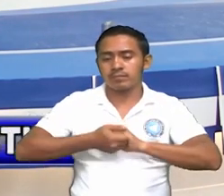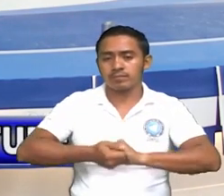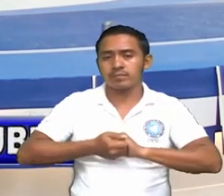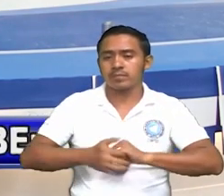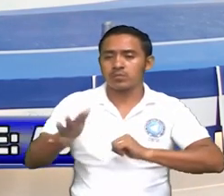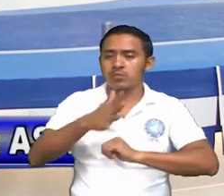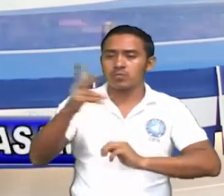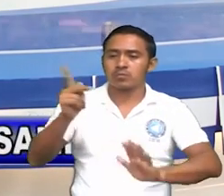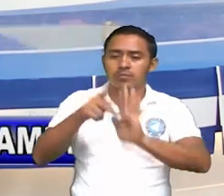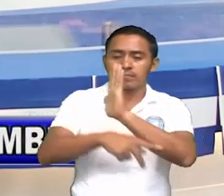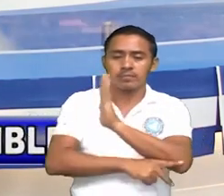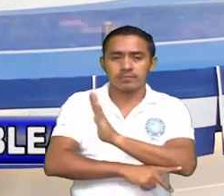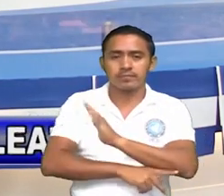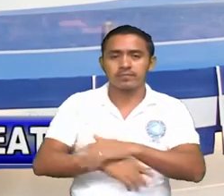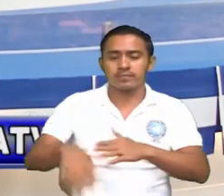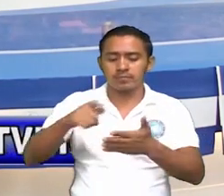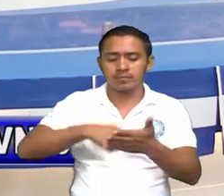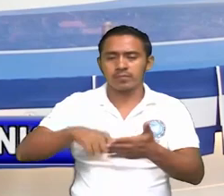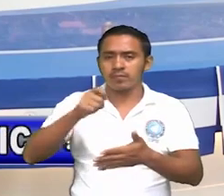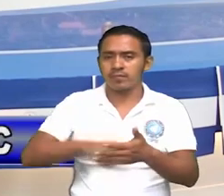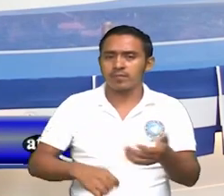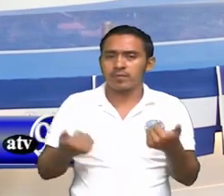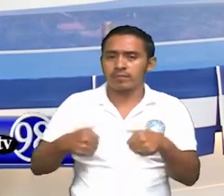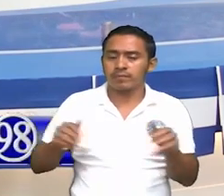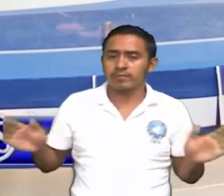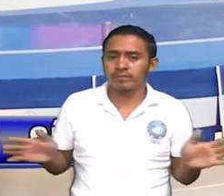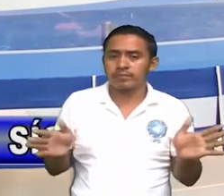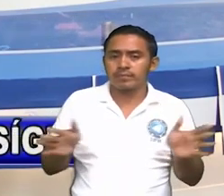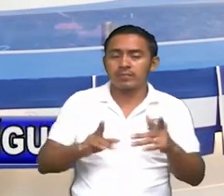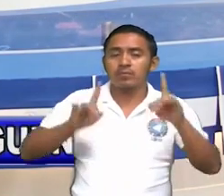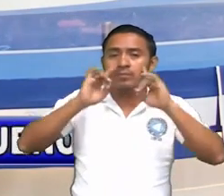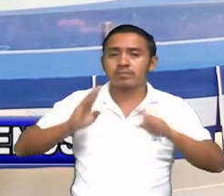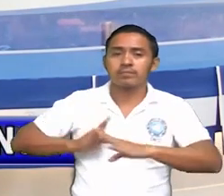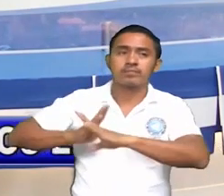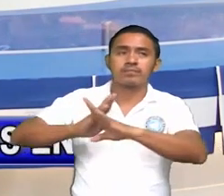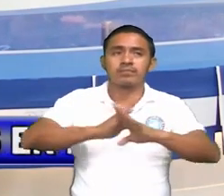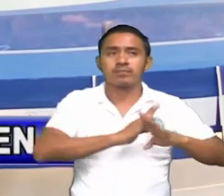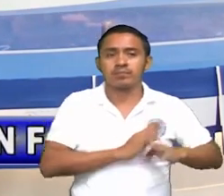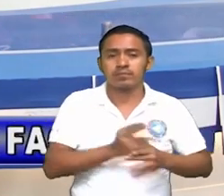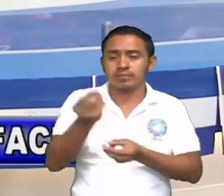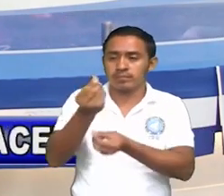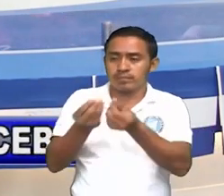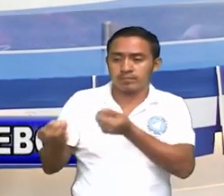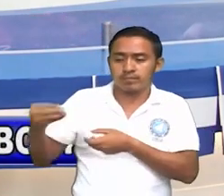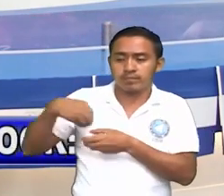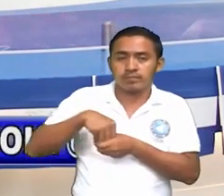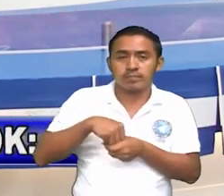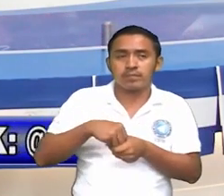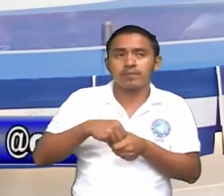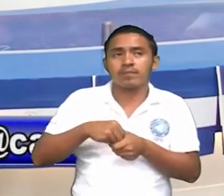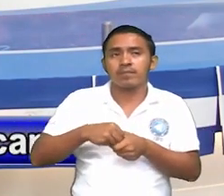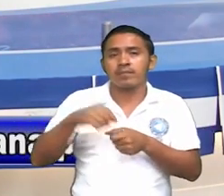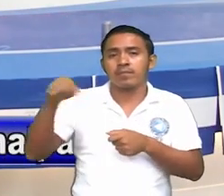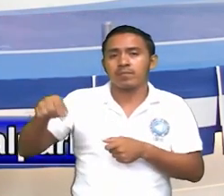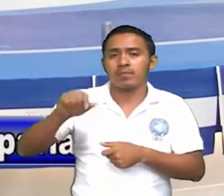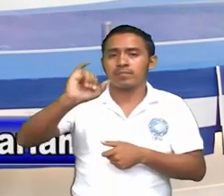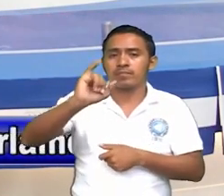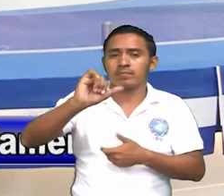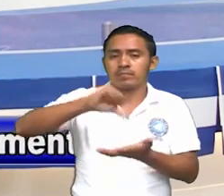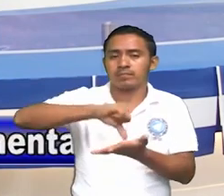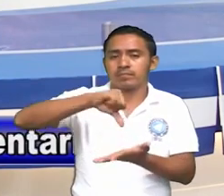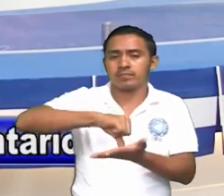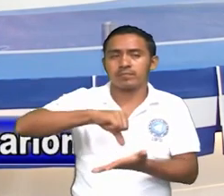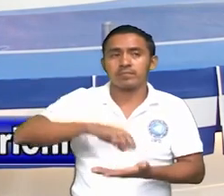los países del mundo, aprobó un acuerdo de promoción y protección recíproca de inversiones con la República Islámica de